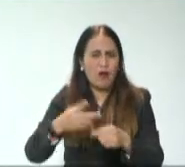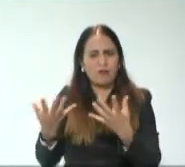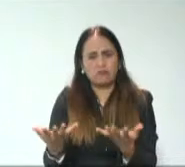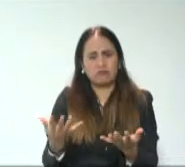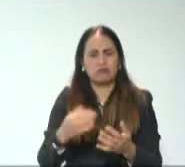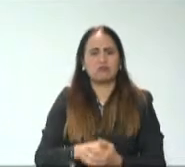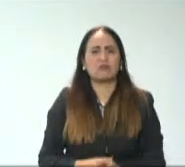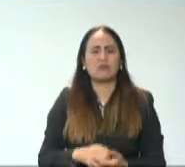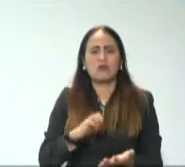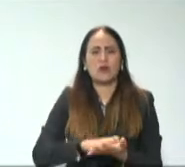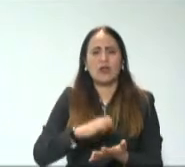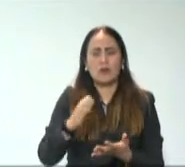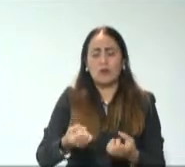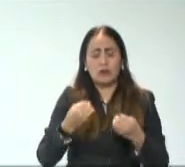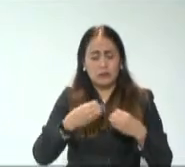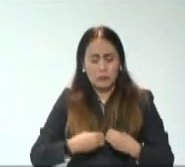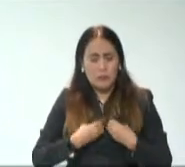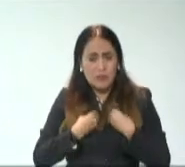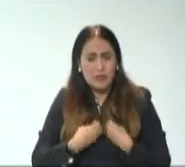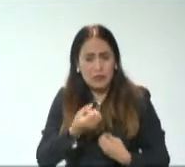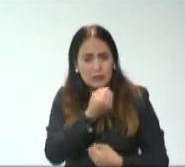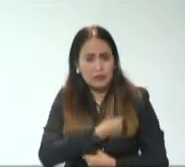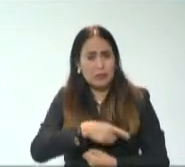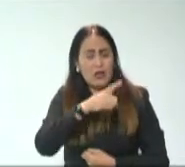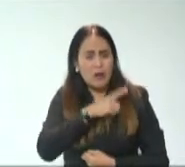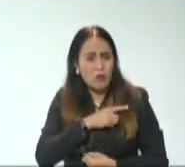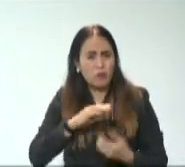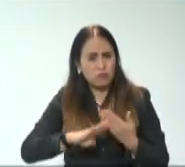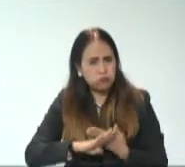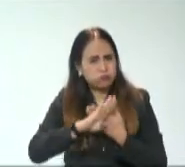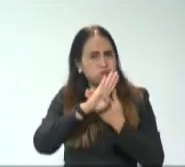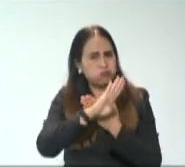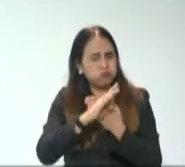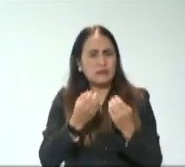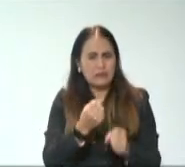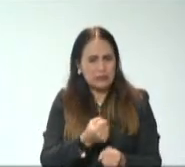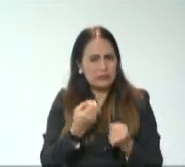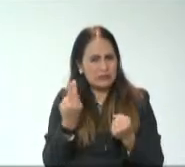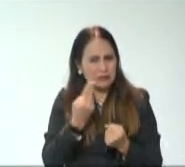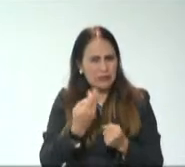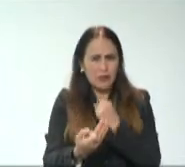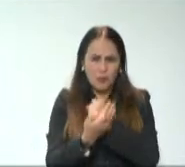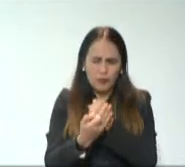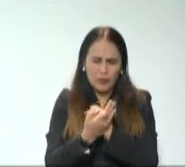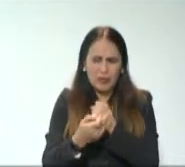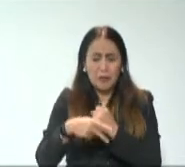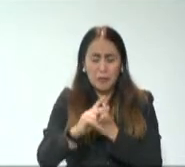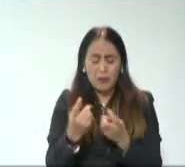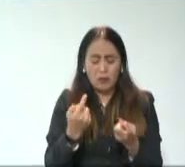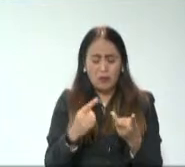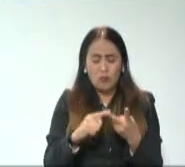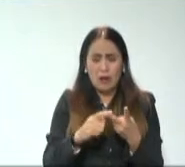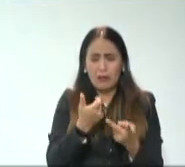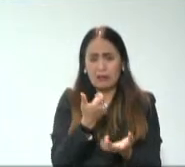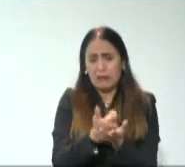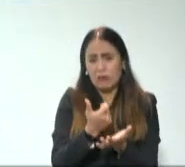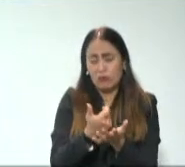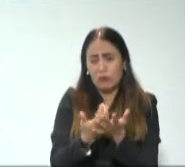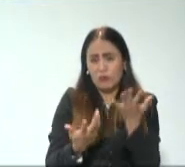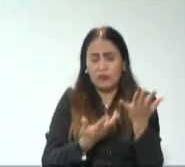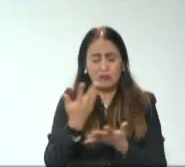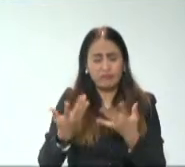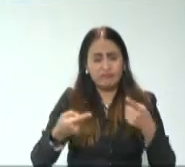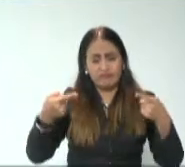las de la vida de la salud Pero por otro lado los efectos económicos que genera entonces eh eh yo creo